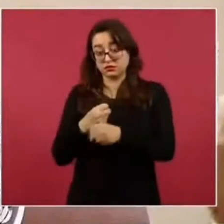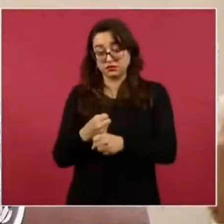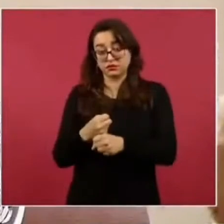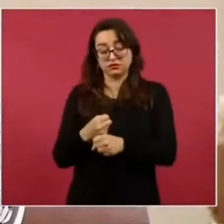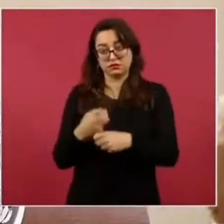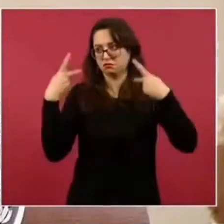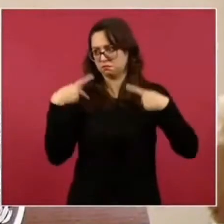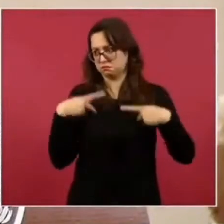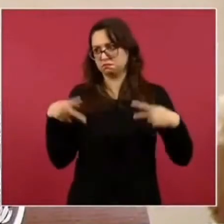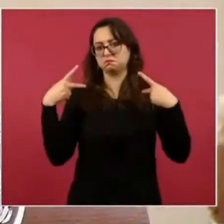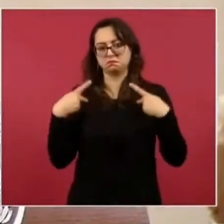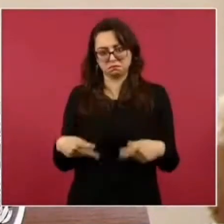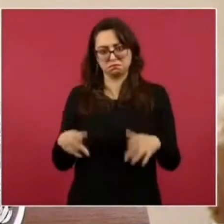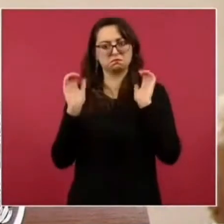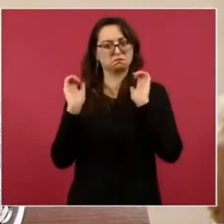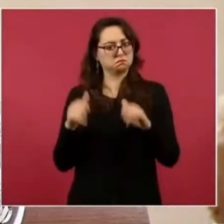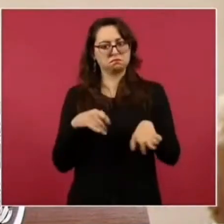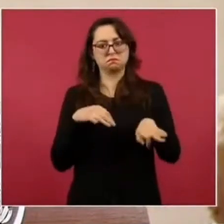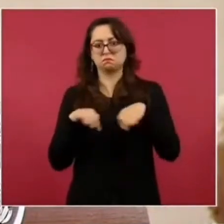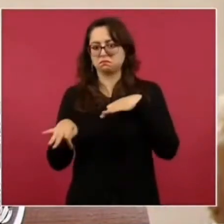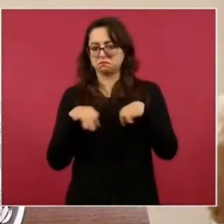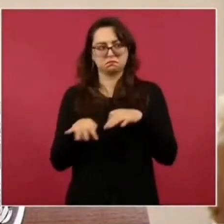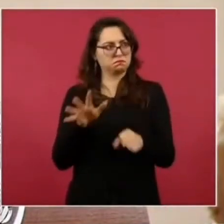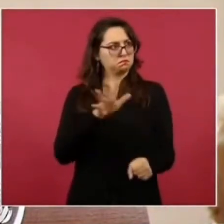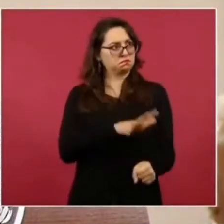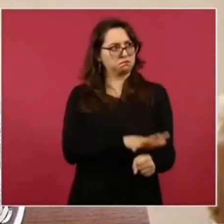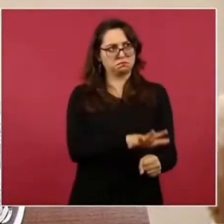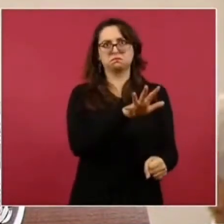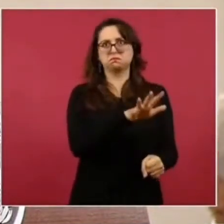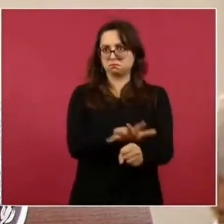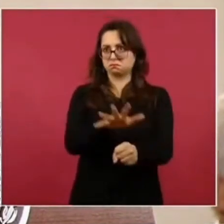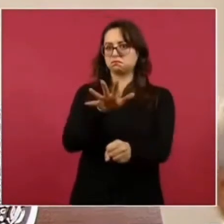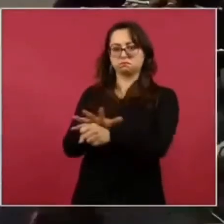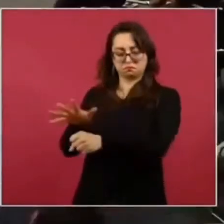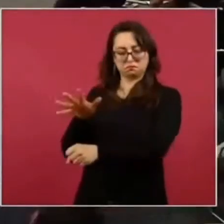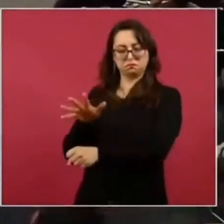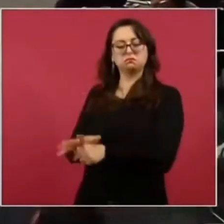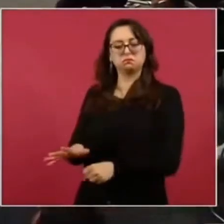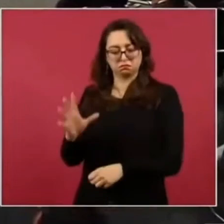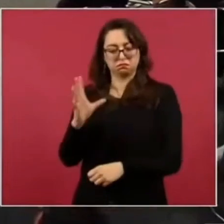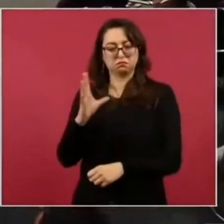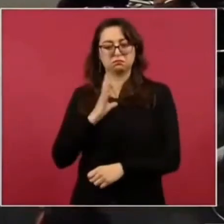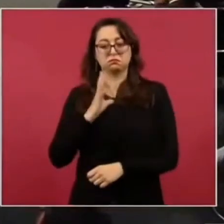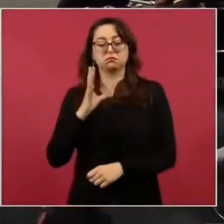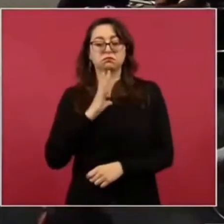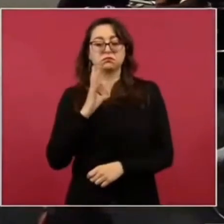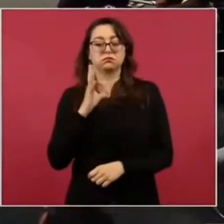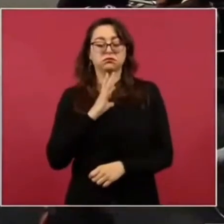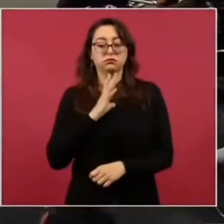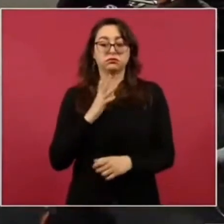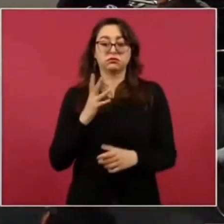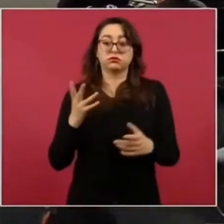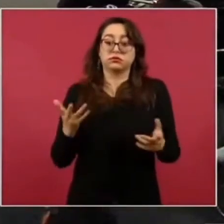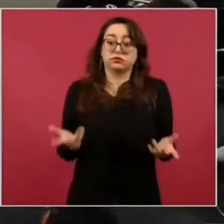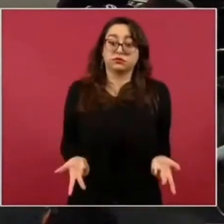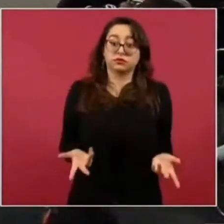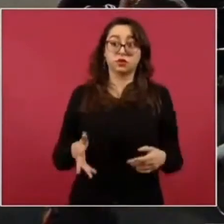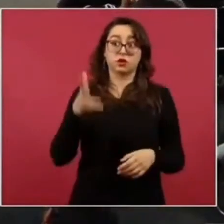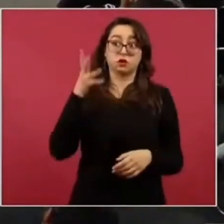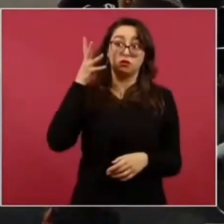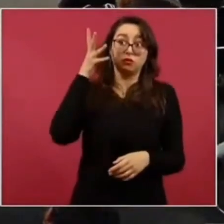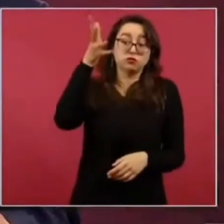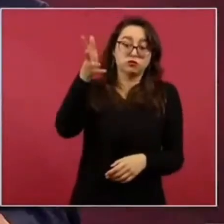estas obras. Hay que tomar en cuenta que es muy importante la industria de la